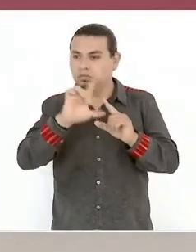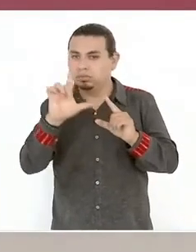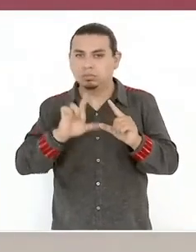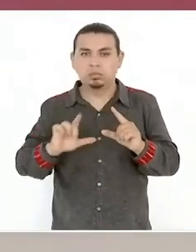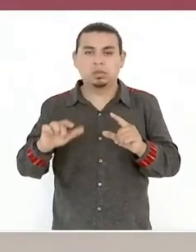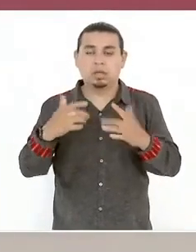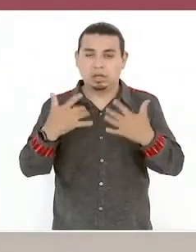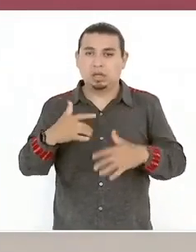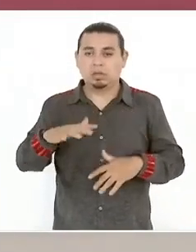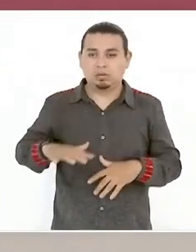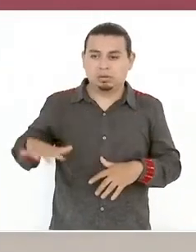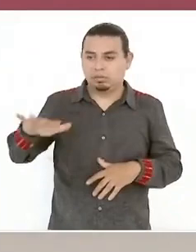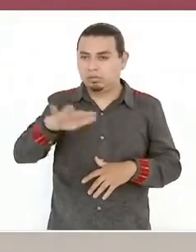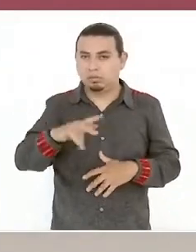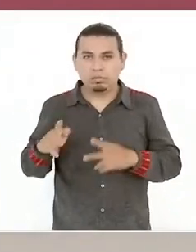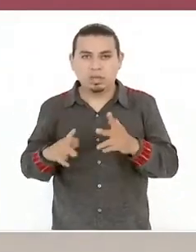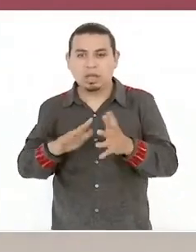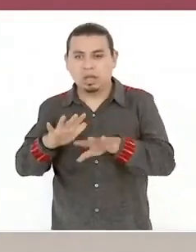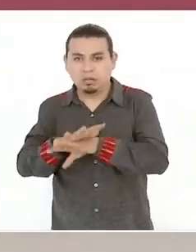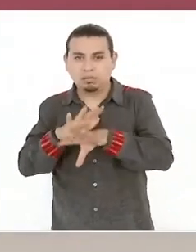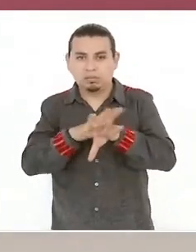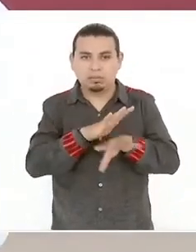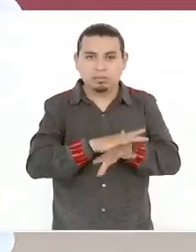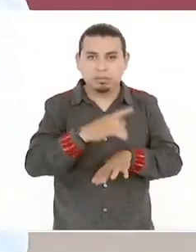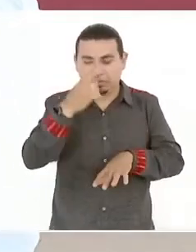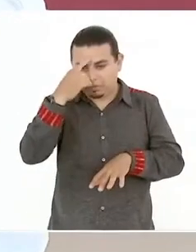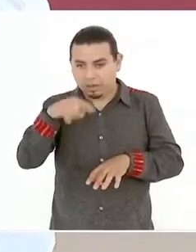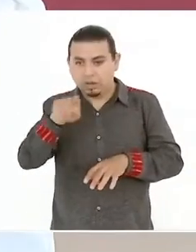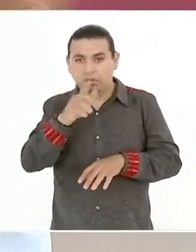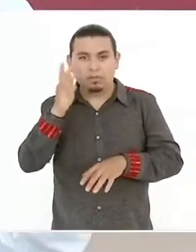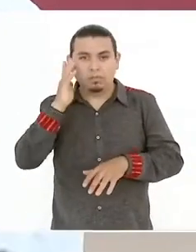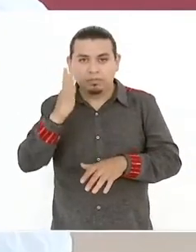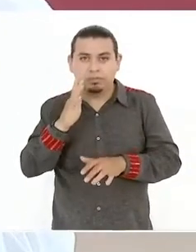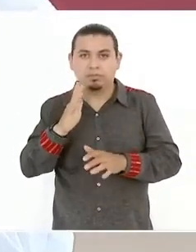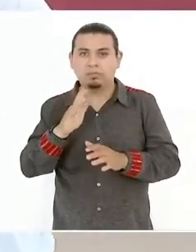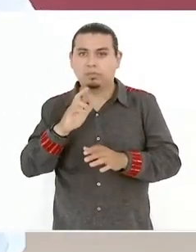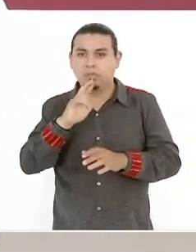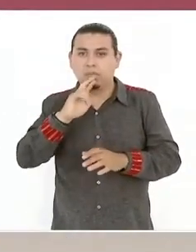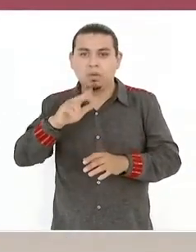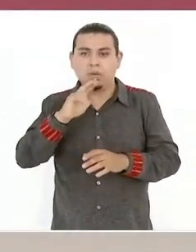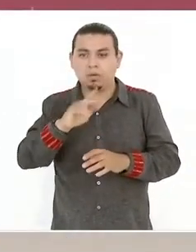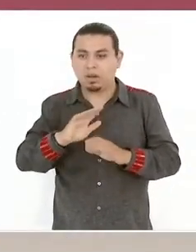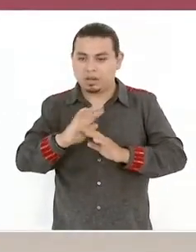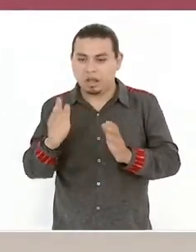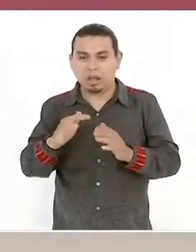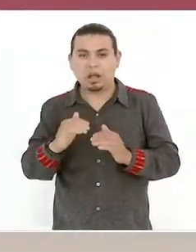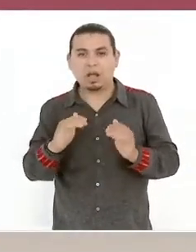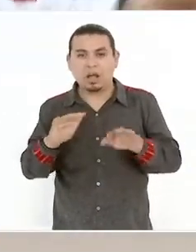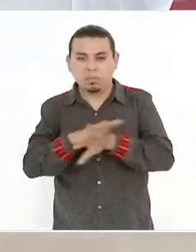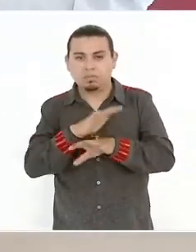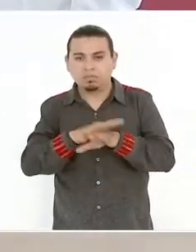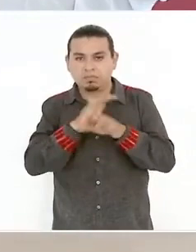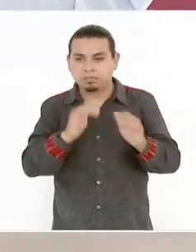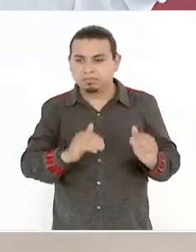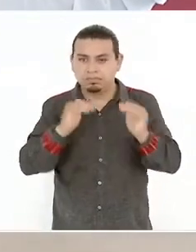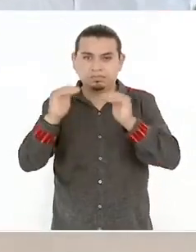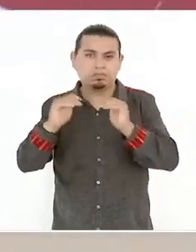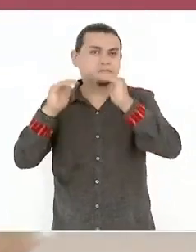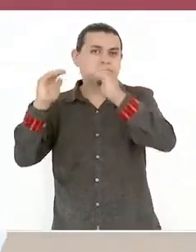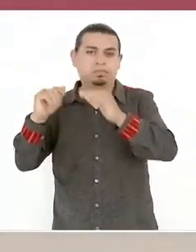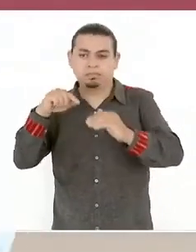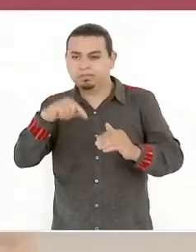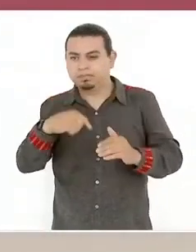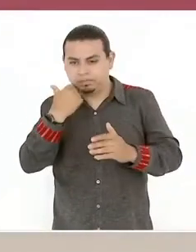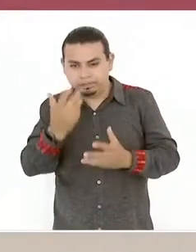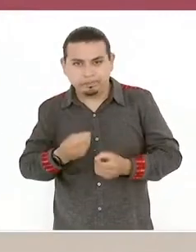el puerto se está transformando para poder recibir a los buques más grandes del mundo, porque tenemos la